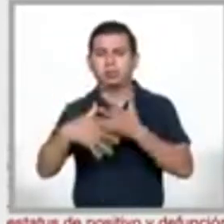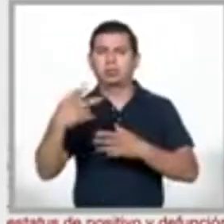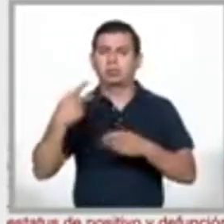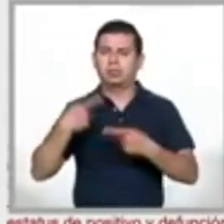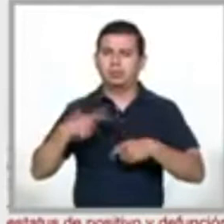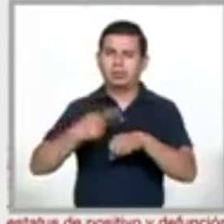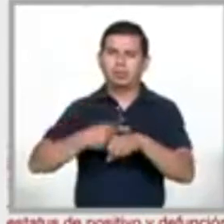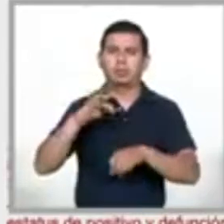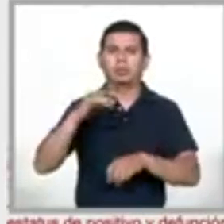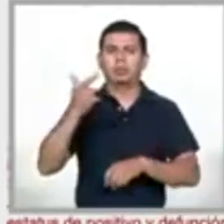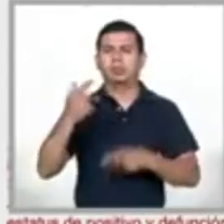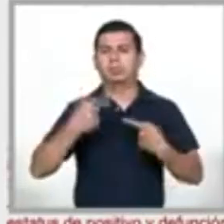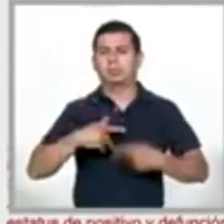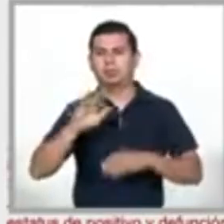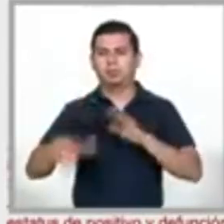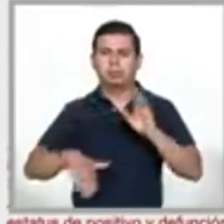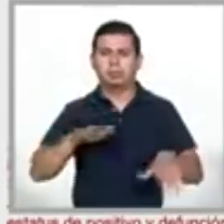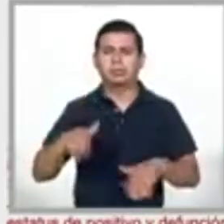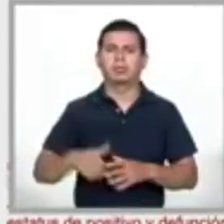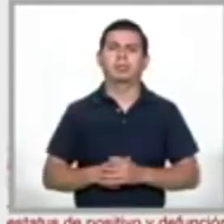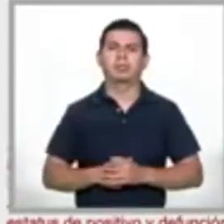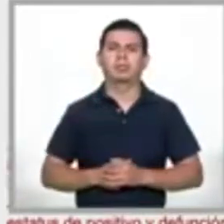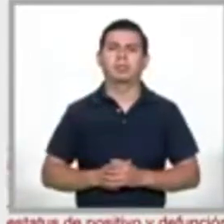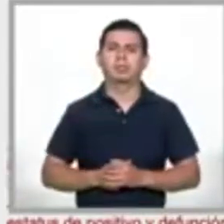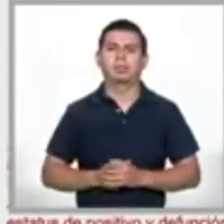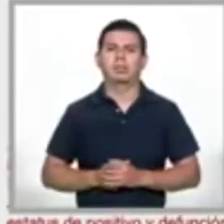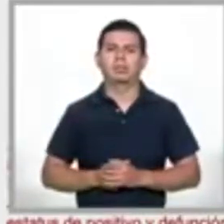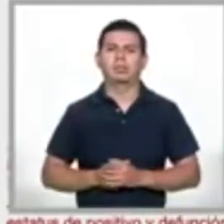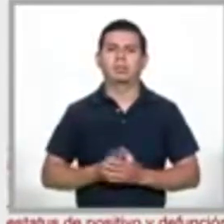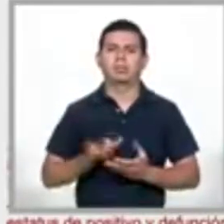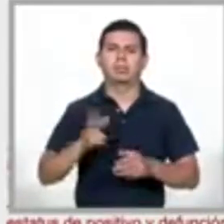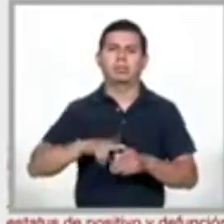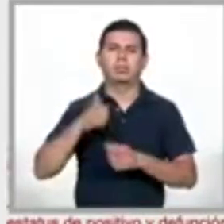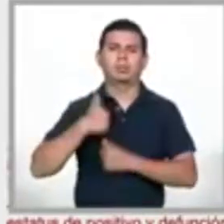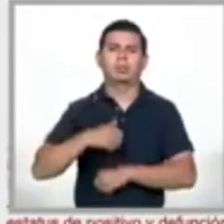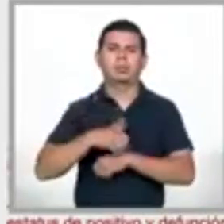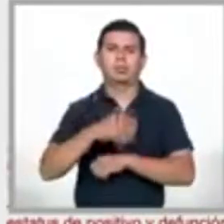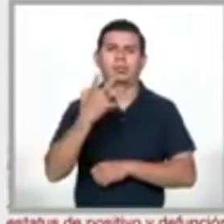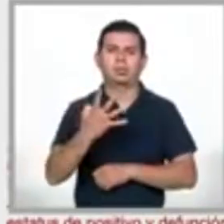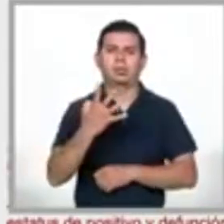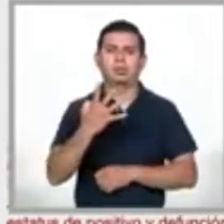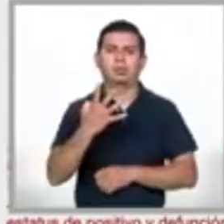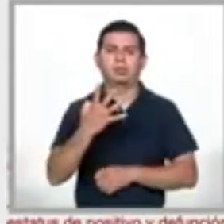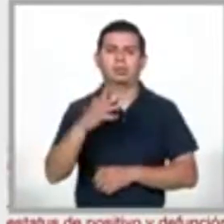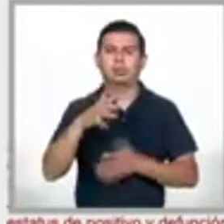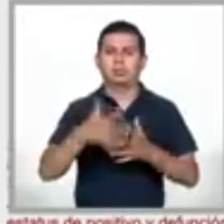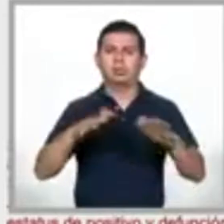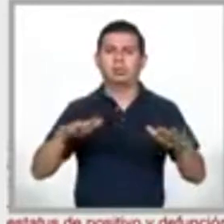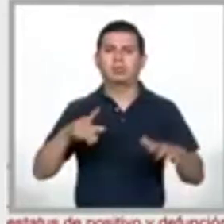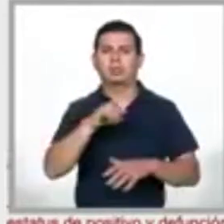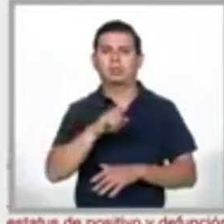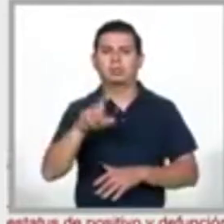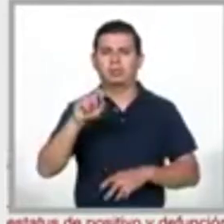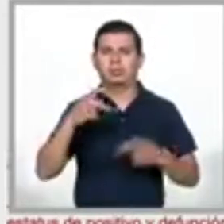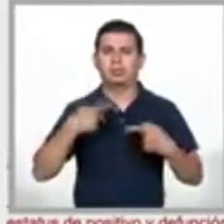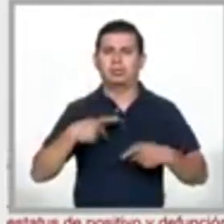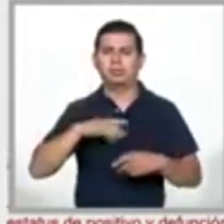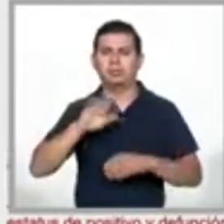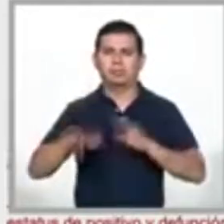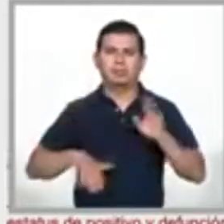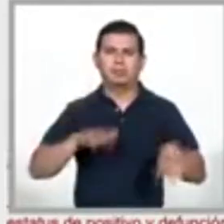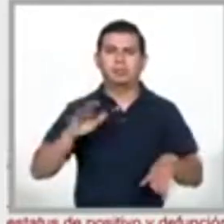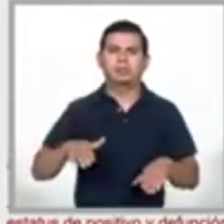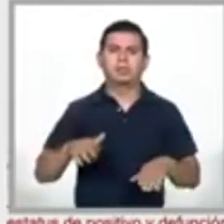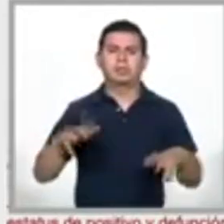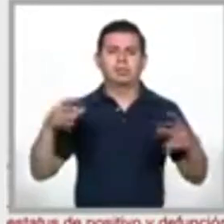con 57 defunciones. En la jurisdicción sanitaria número 4, Costa, 120 casos